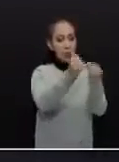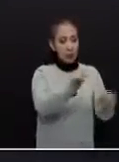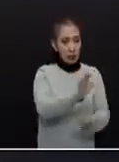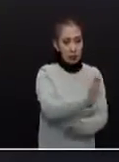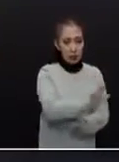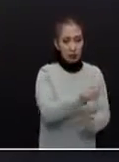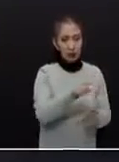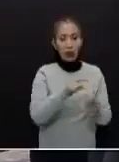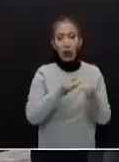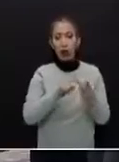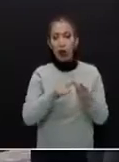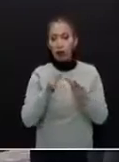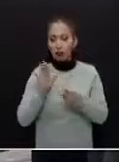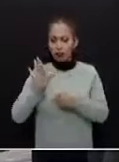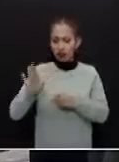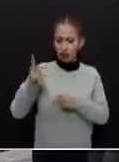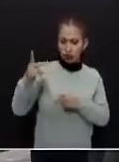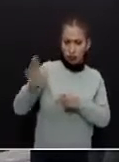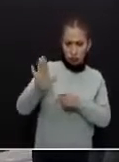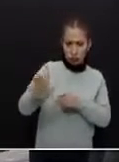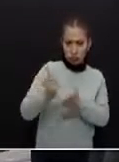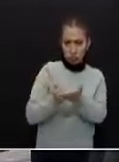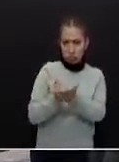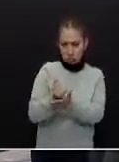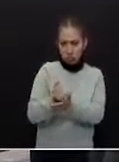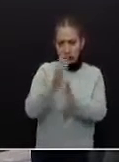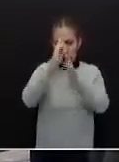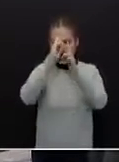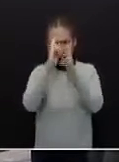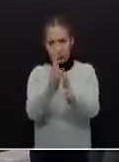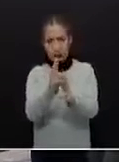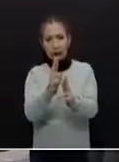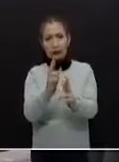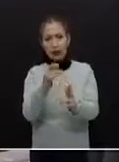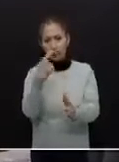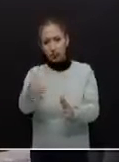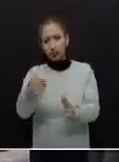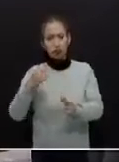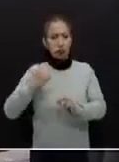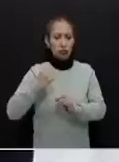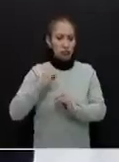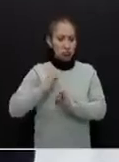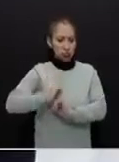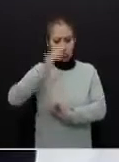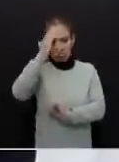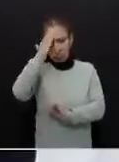independencia, autonomía, respeto de los poderes.